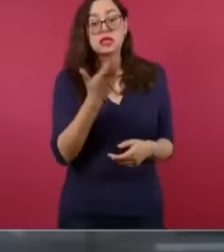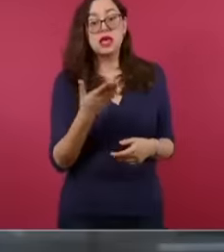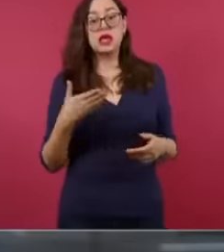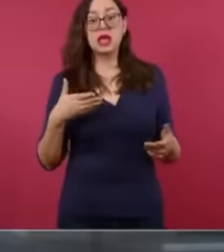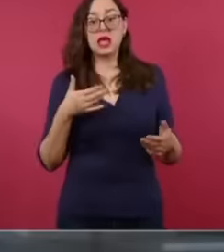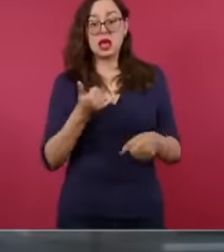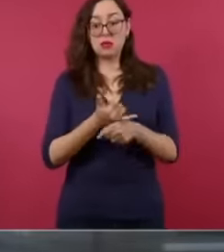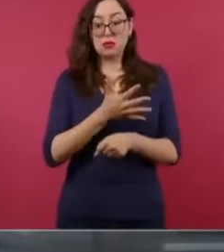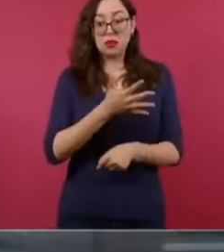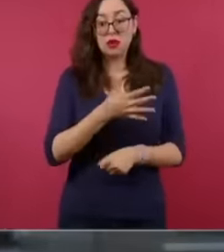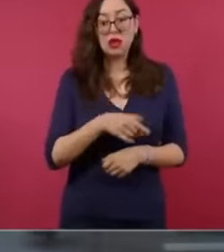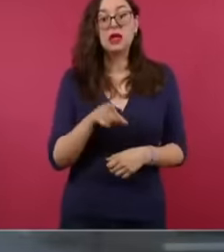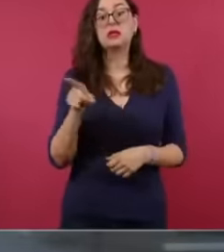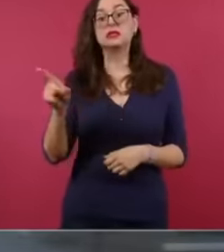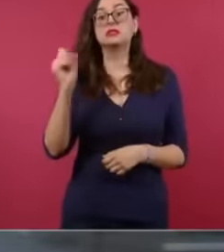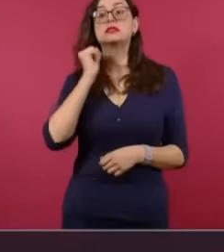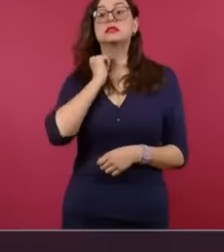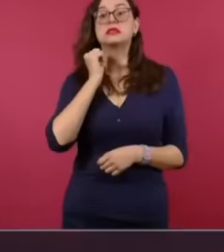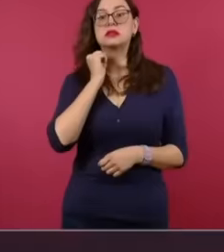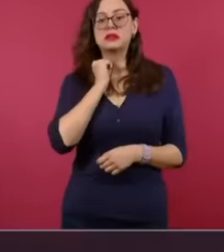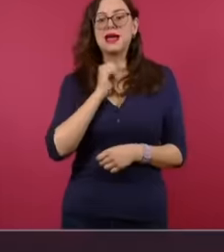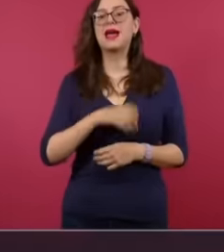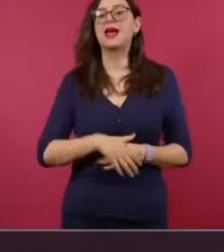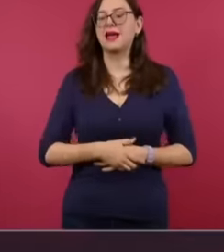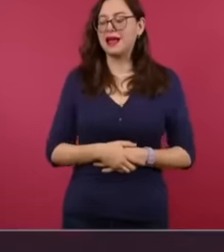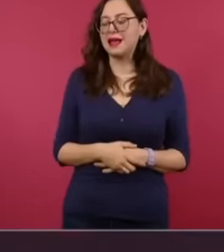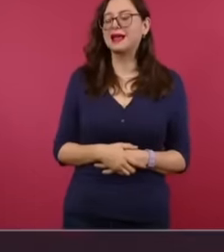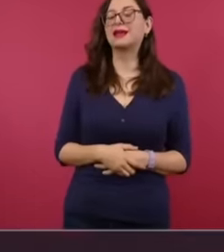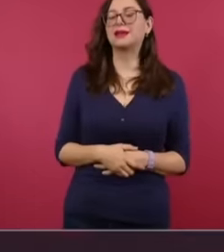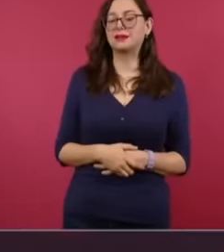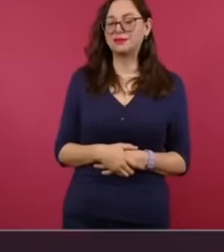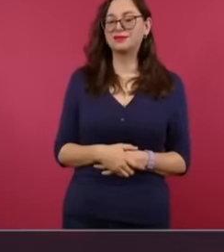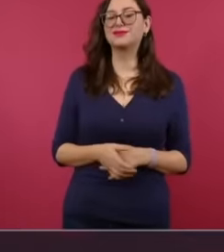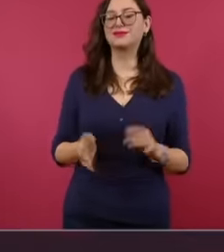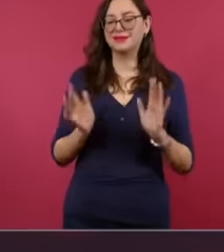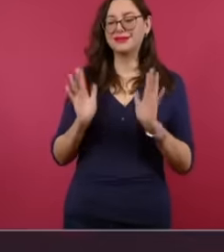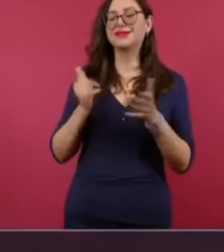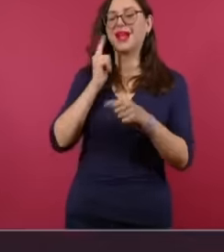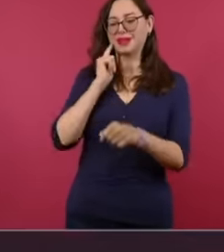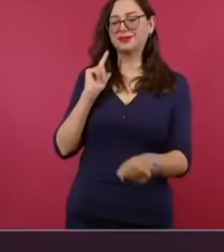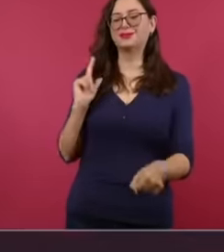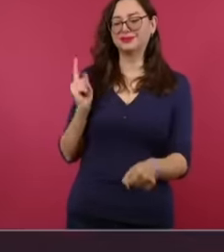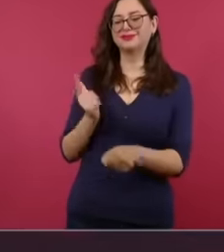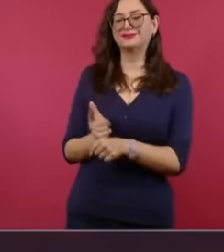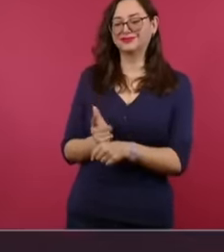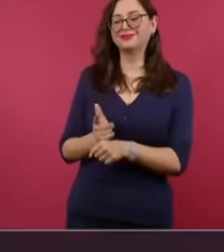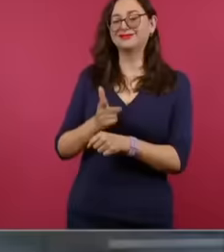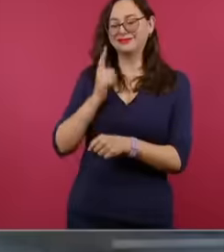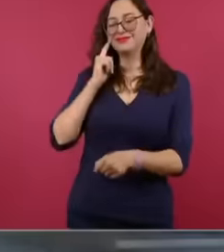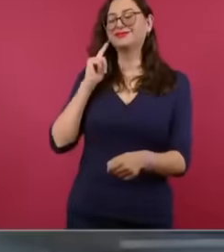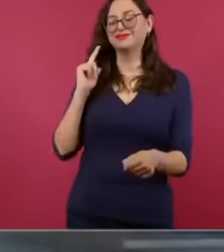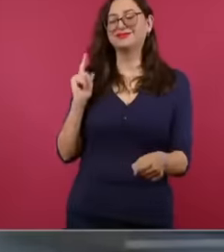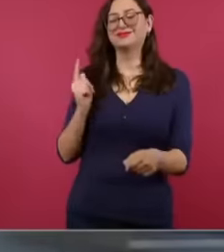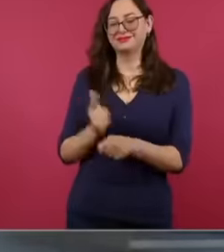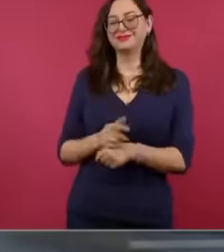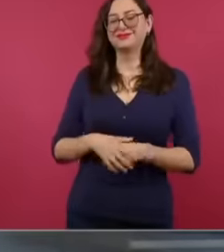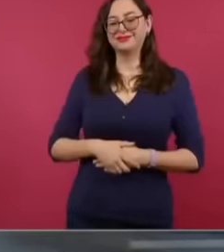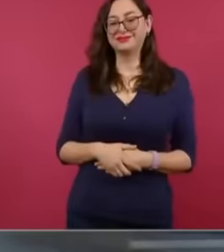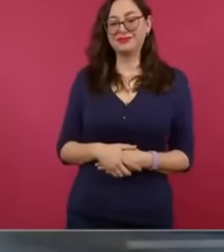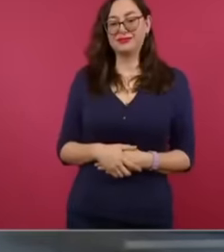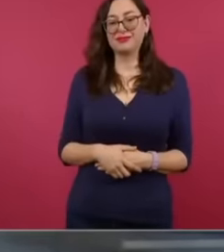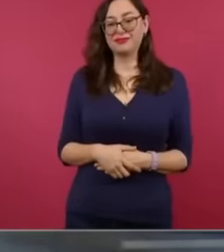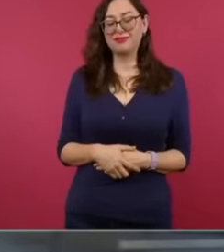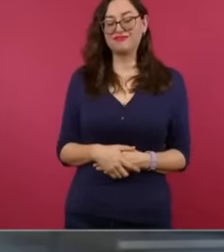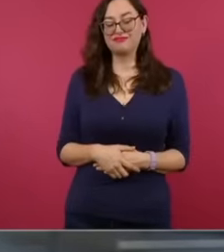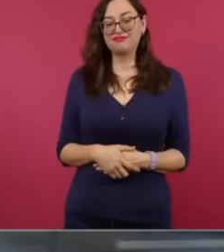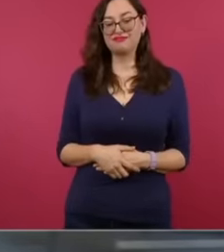el presidente, tratando de sacar partido, pero lo que causa es risa con sus comentarios absurdos.